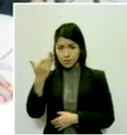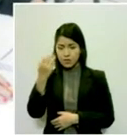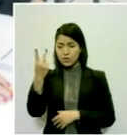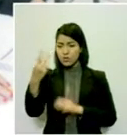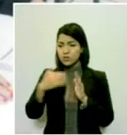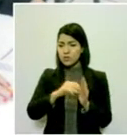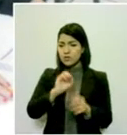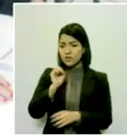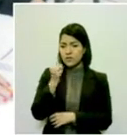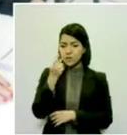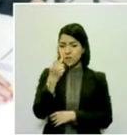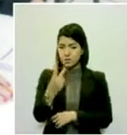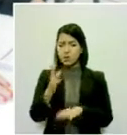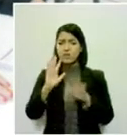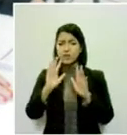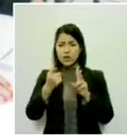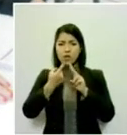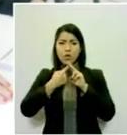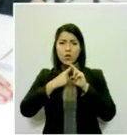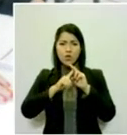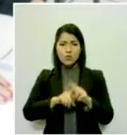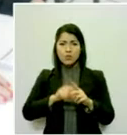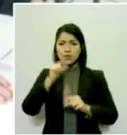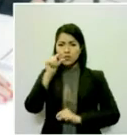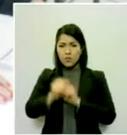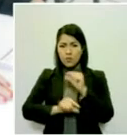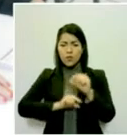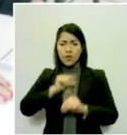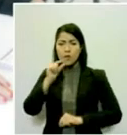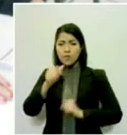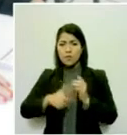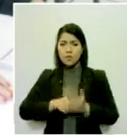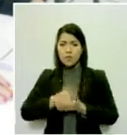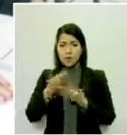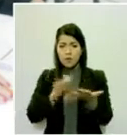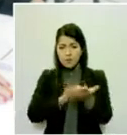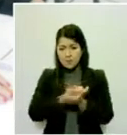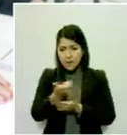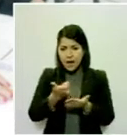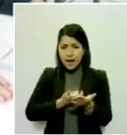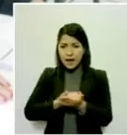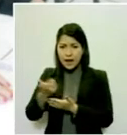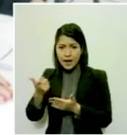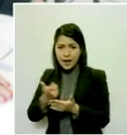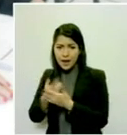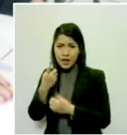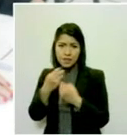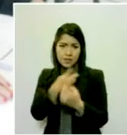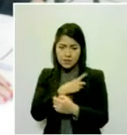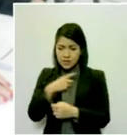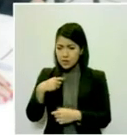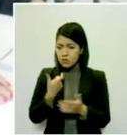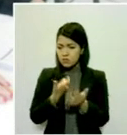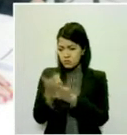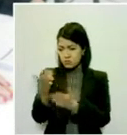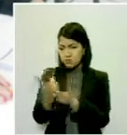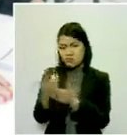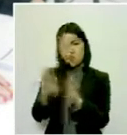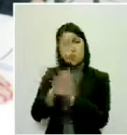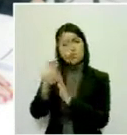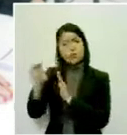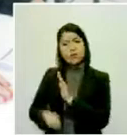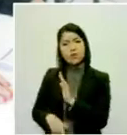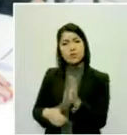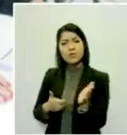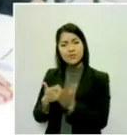ya 2022 empezamos ya a hacer un saneamiento importante en las finanzas de Colegio de Bachilleres, tales como